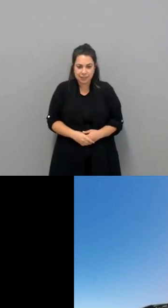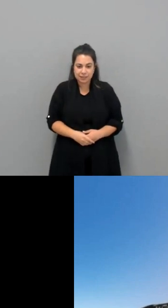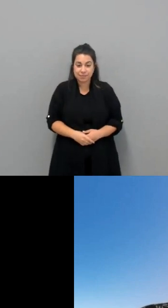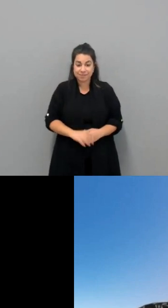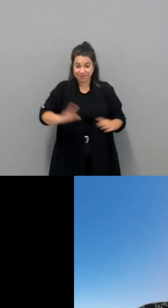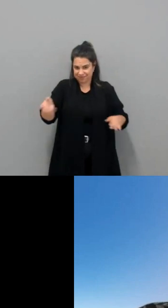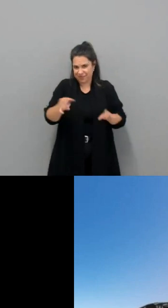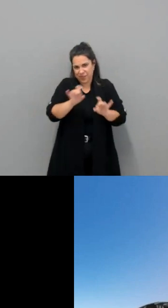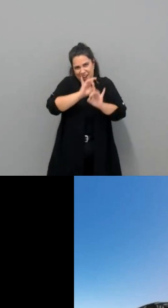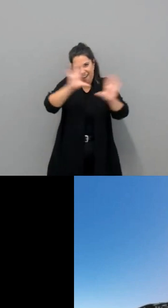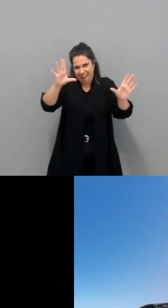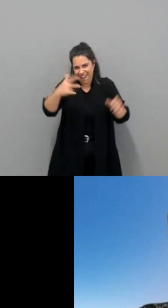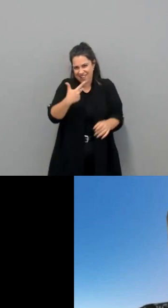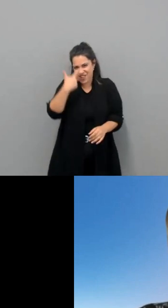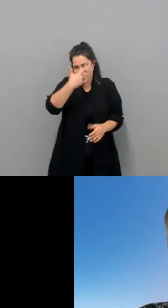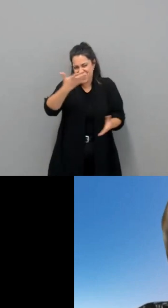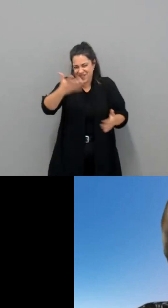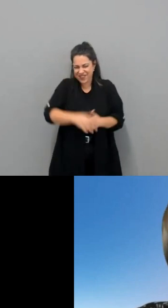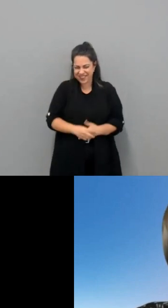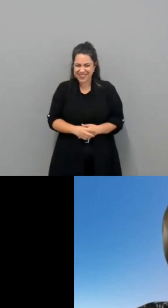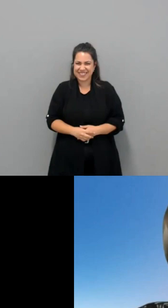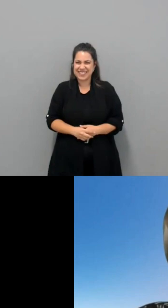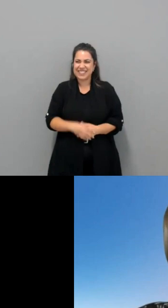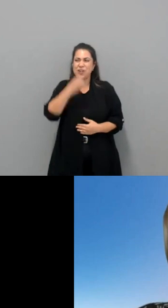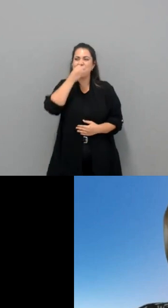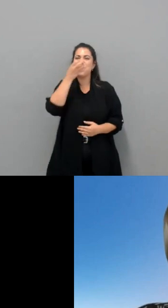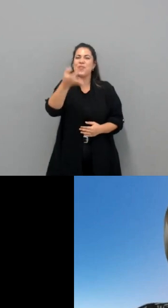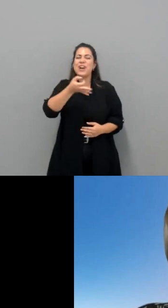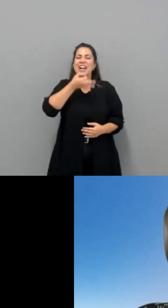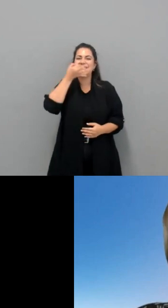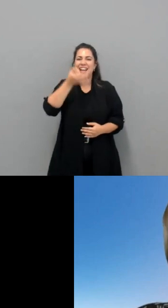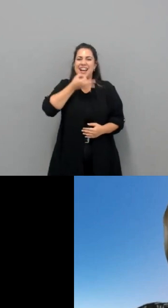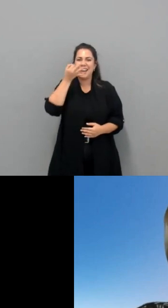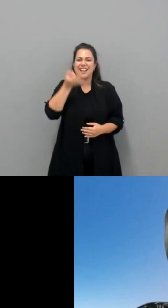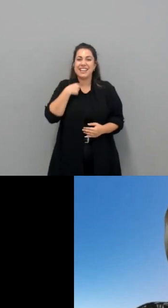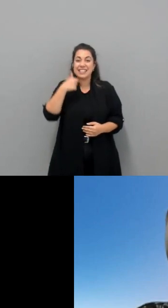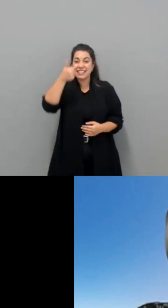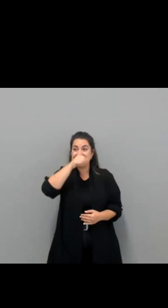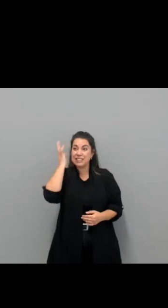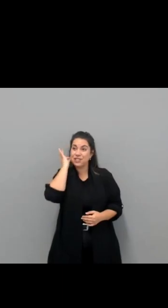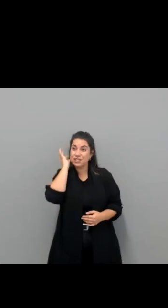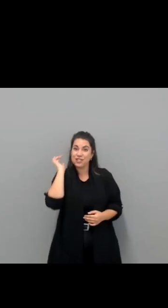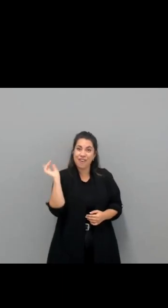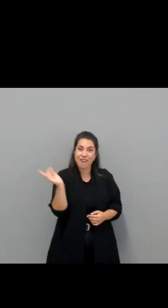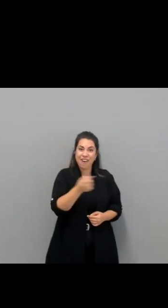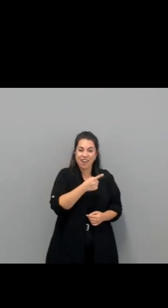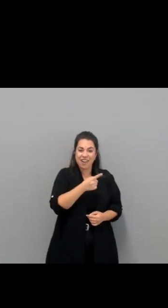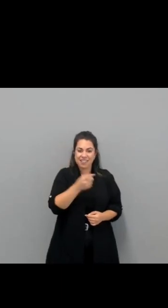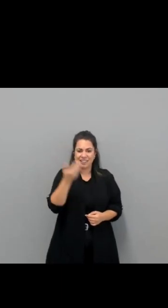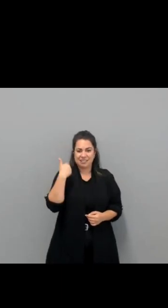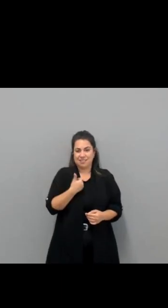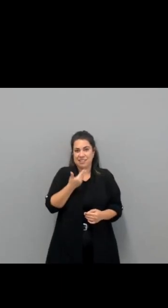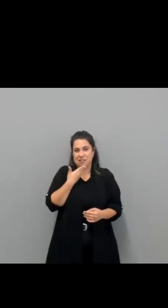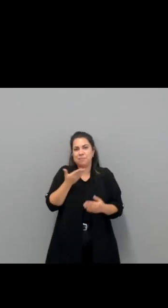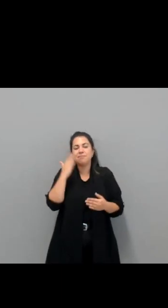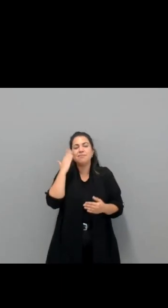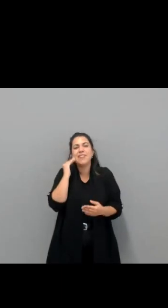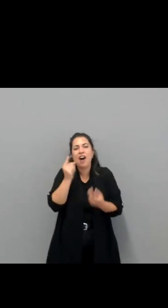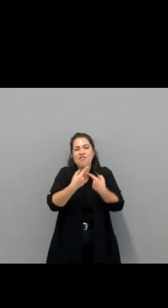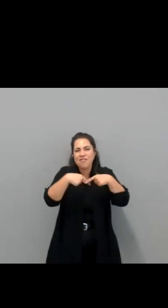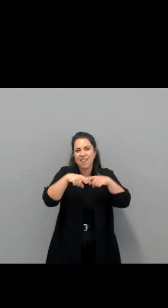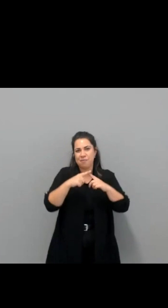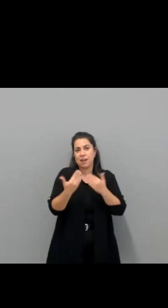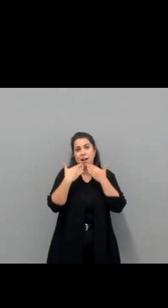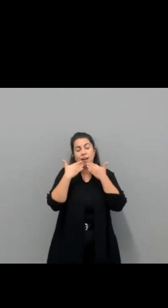Por supuesto. Muy buenas tardes a todos y a todas, queridas familias. Gracias